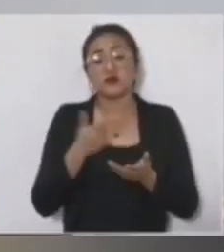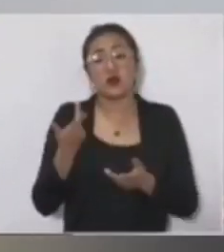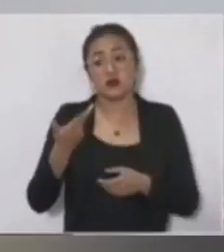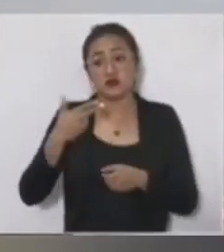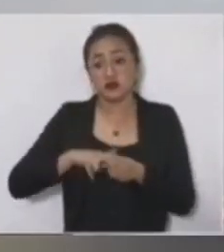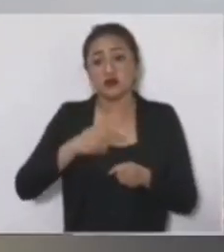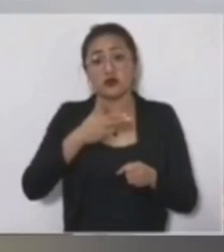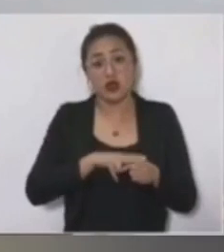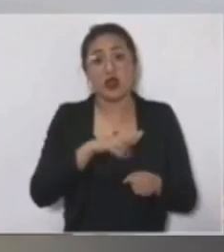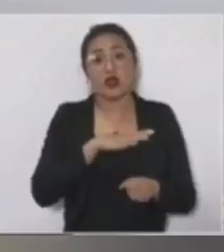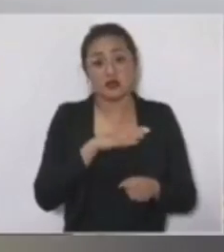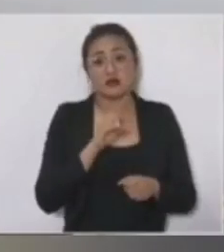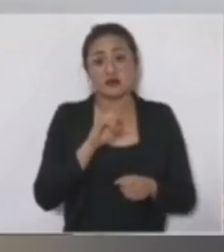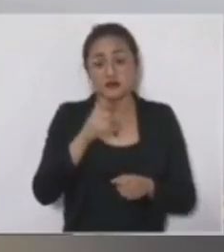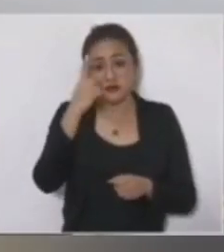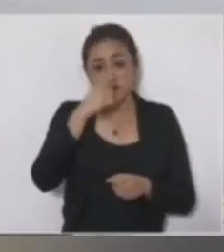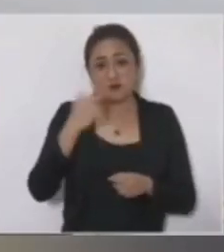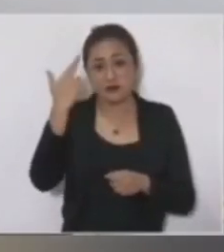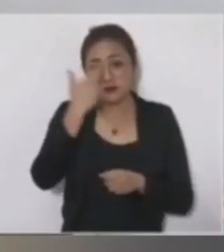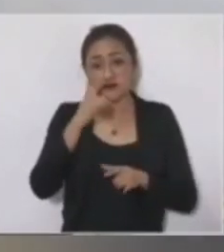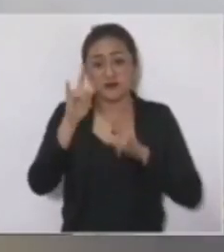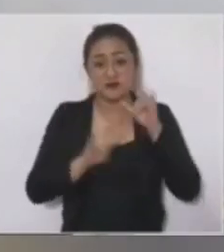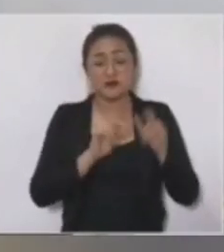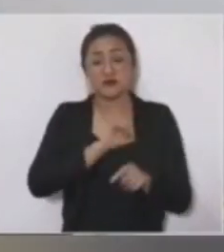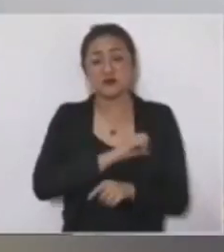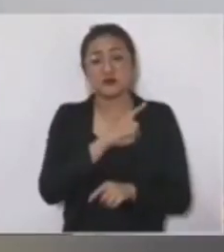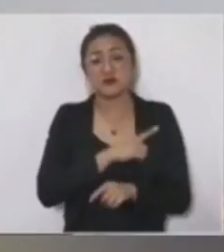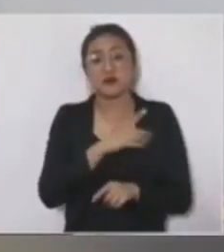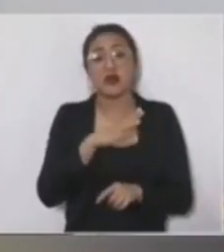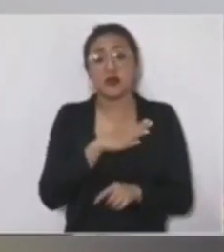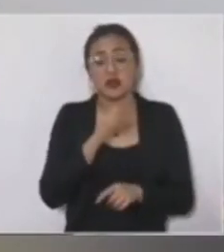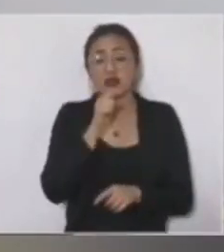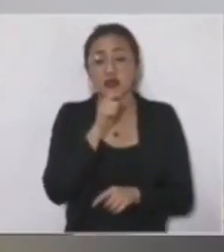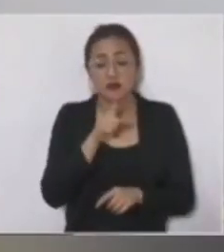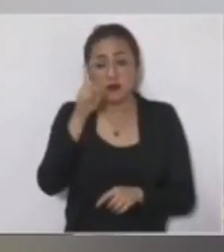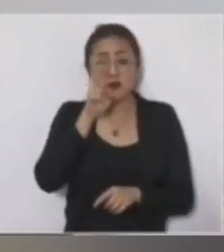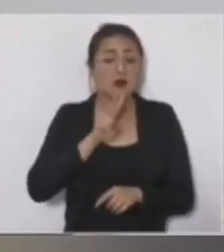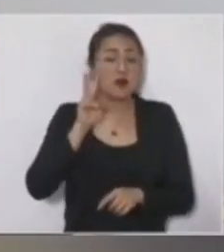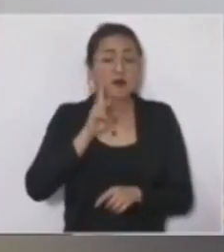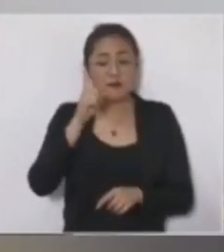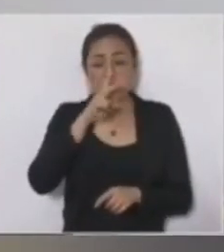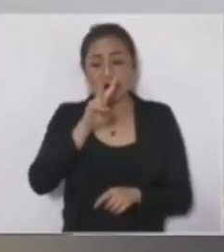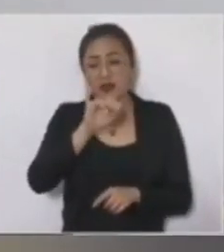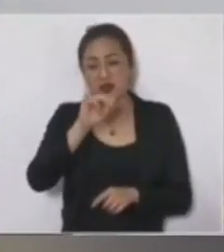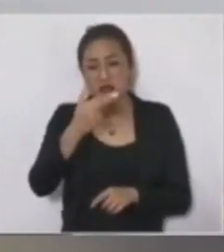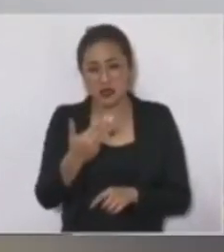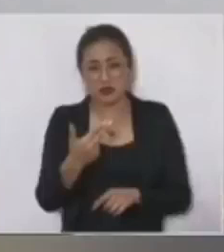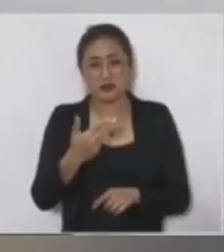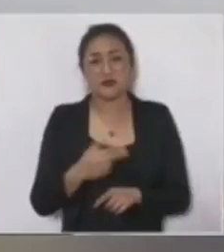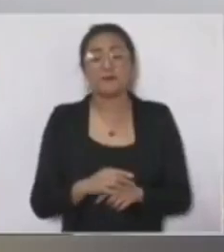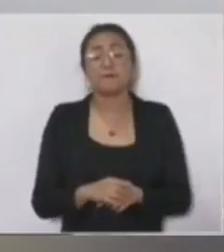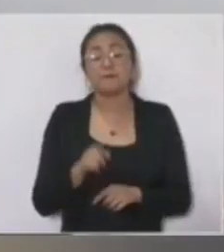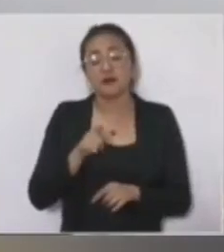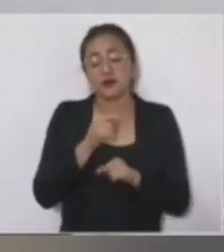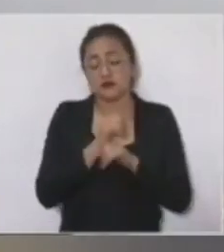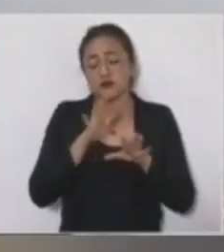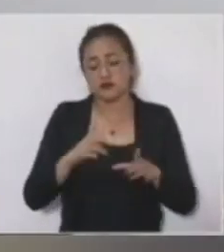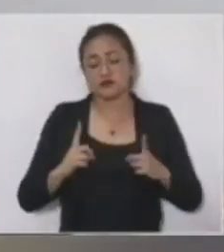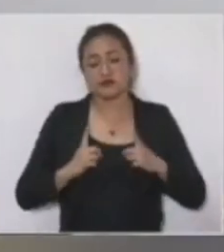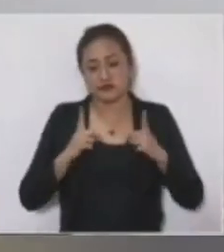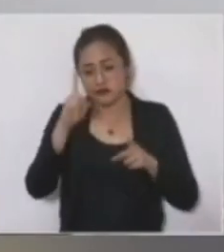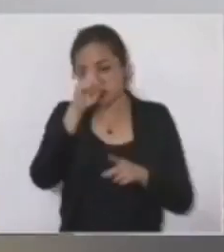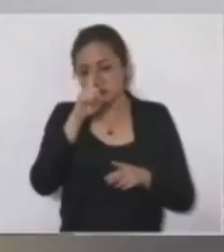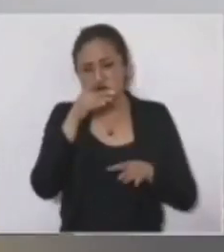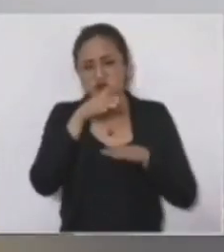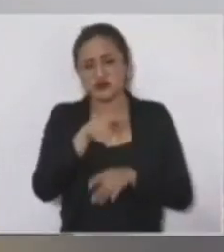hospitalarias, y también cuando realizamos las ferias de salud. Y ahí también damos toda la información